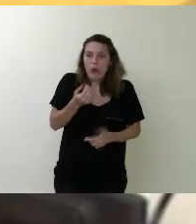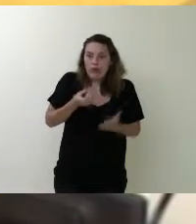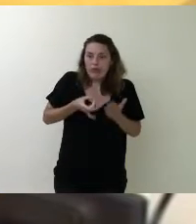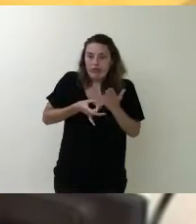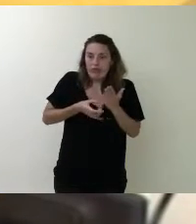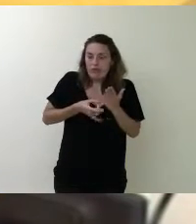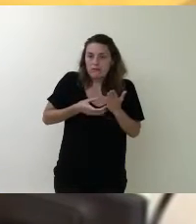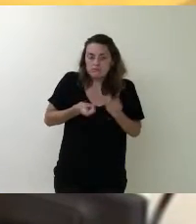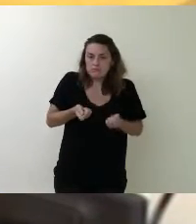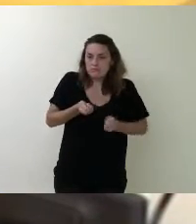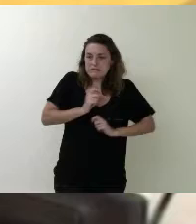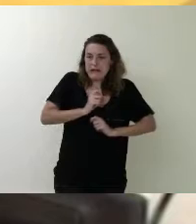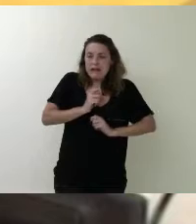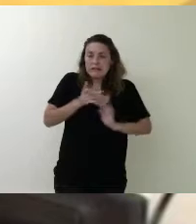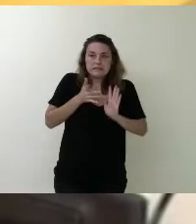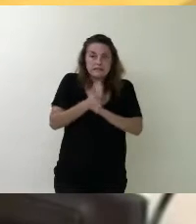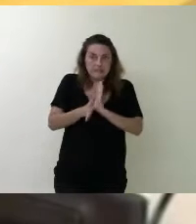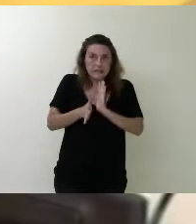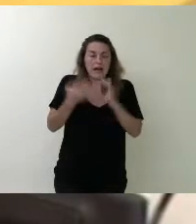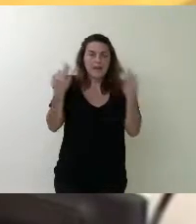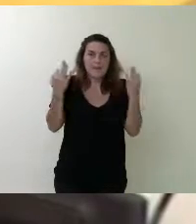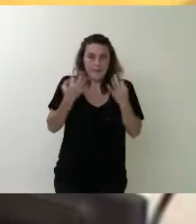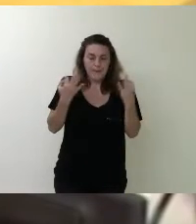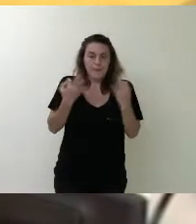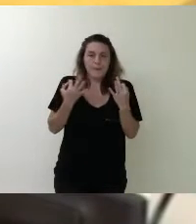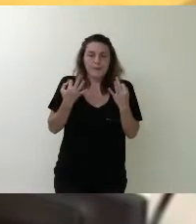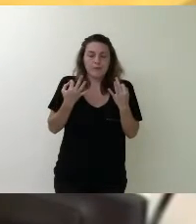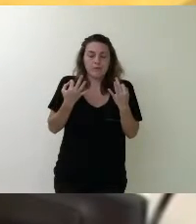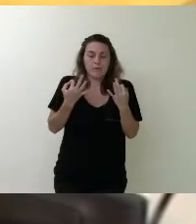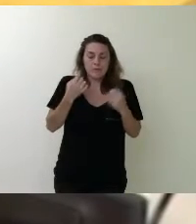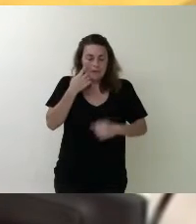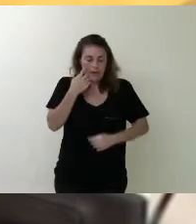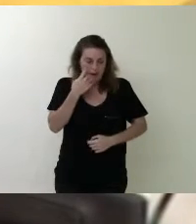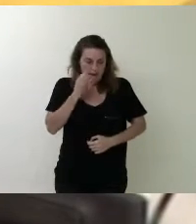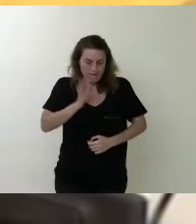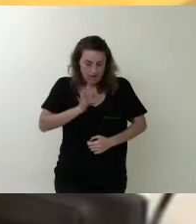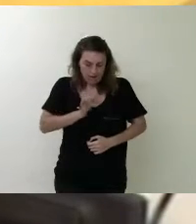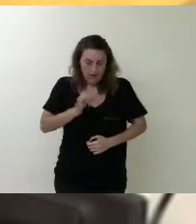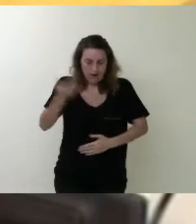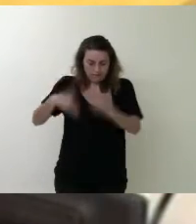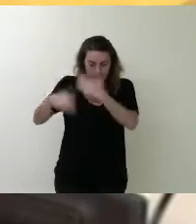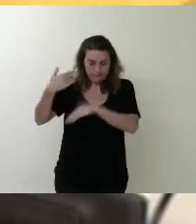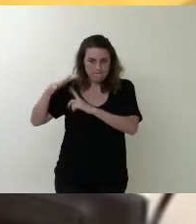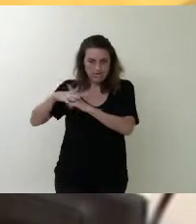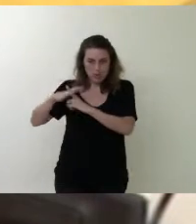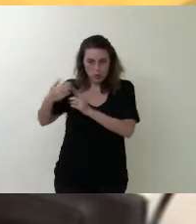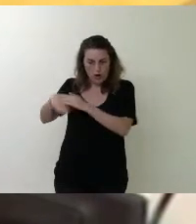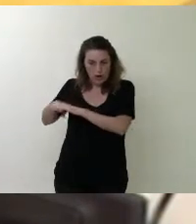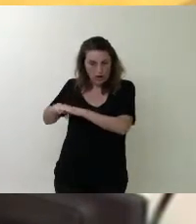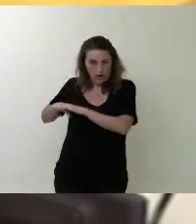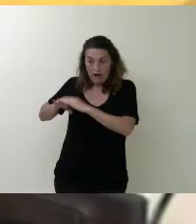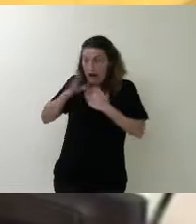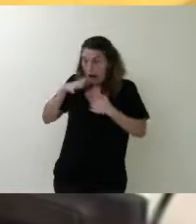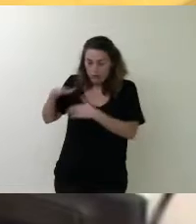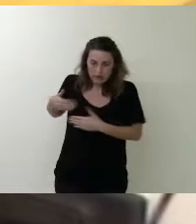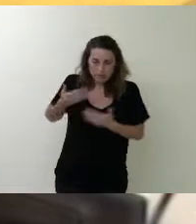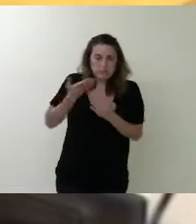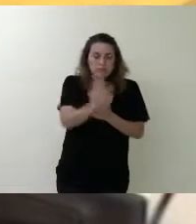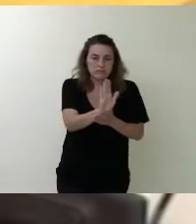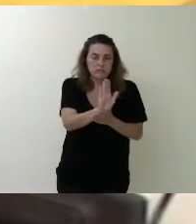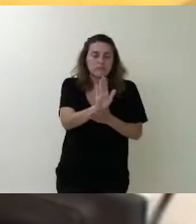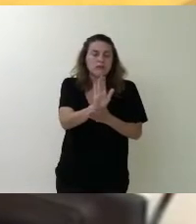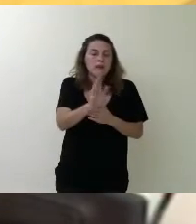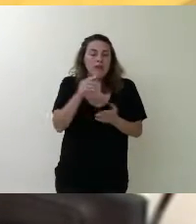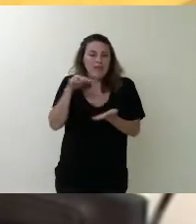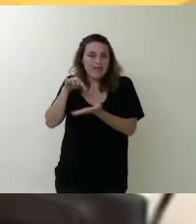de intentar, pues, oiga, es verdad que estas facturas se deben, es verdad que